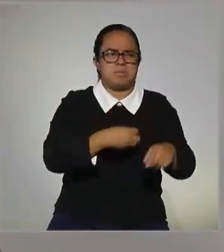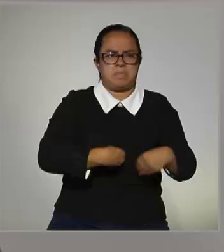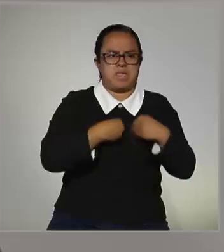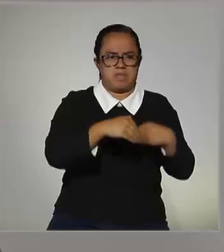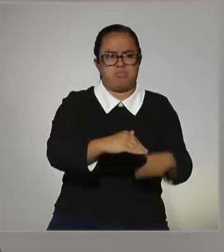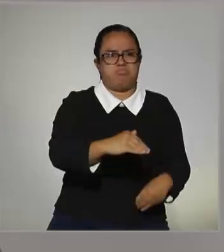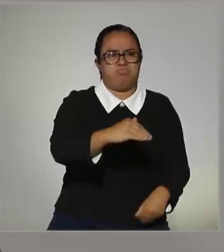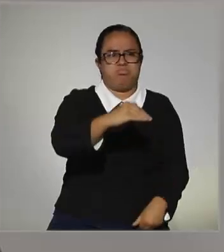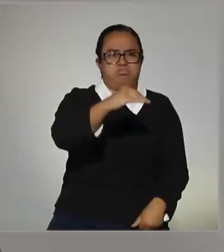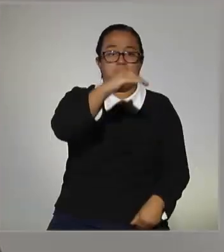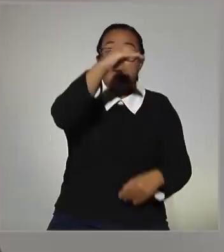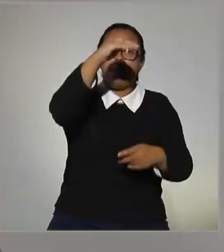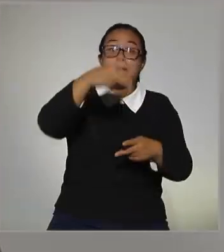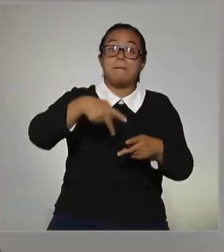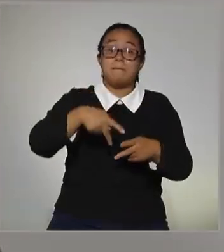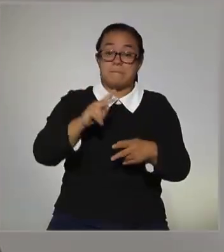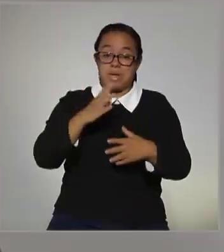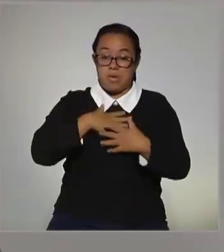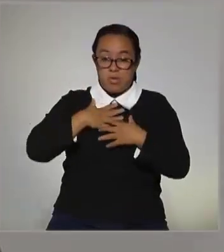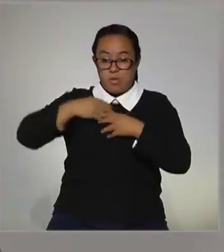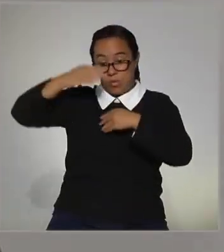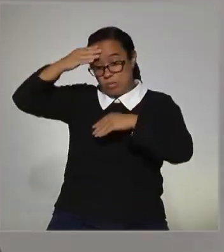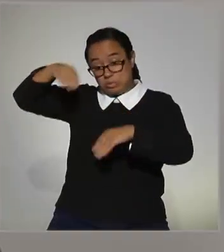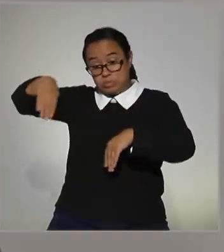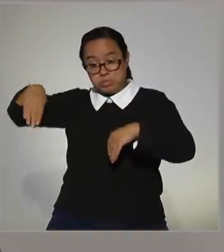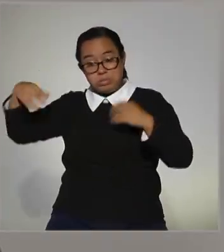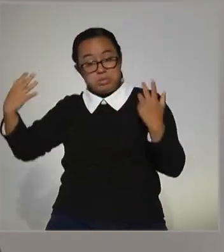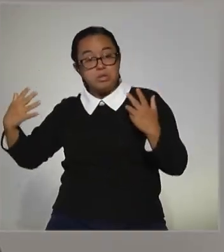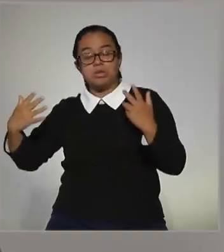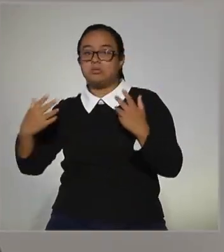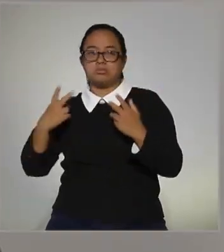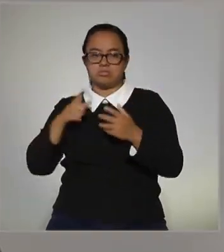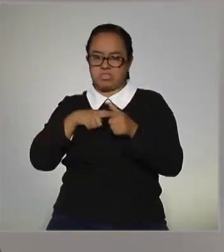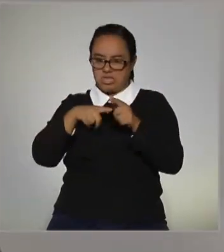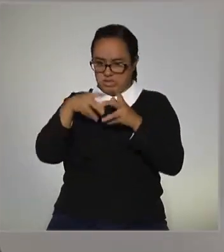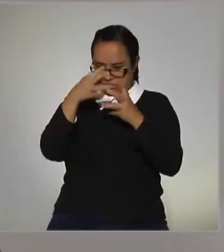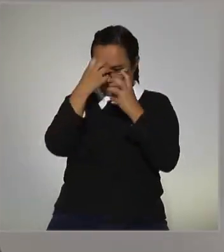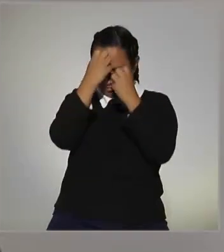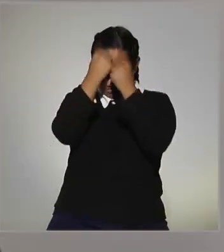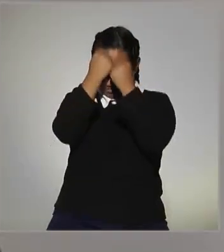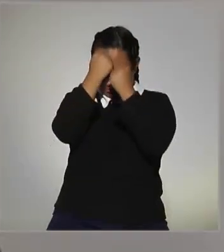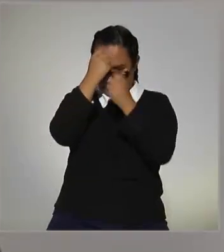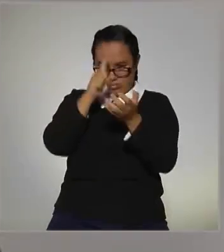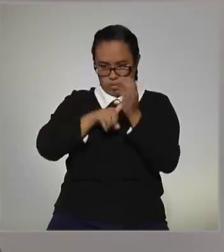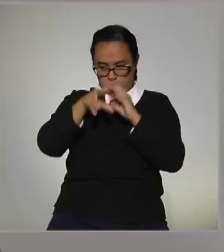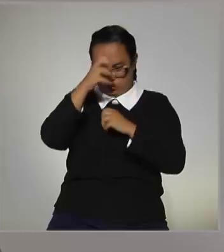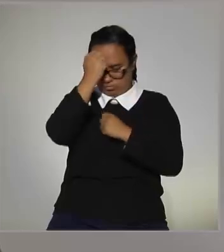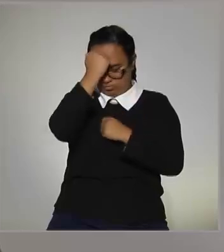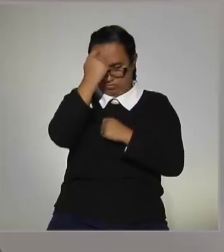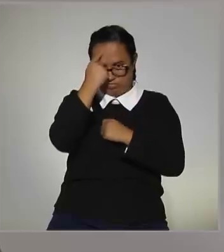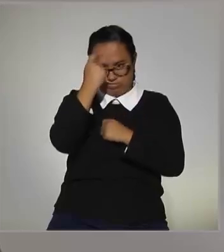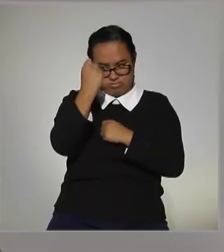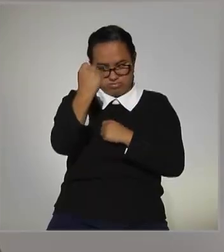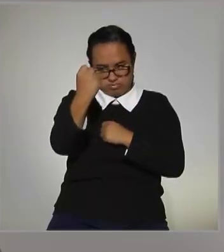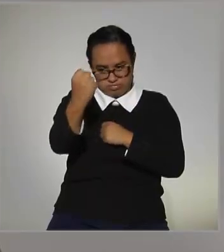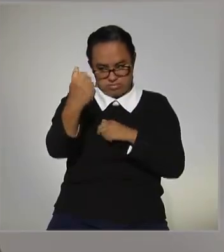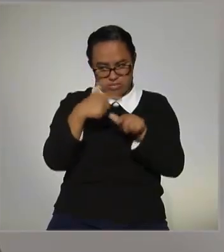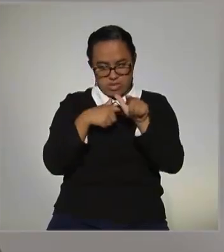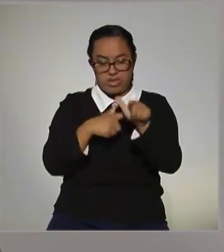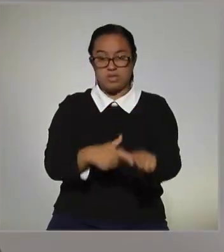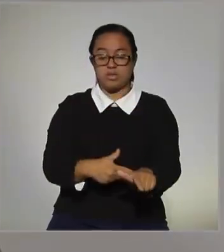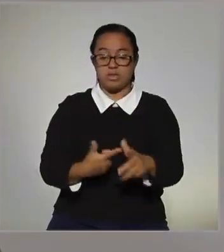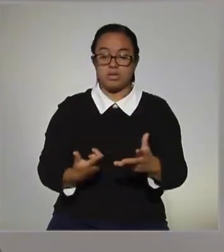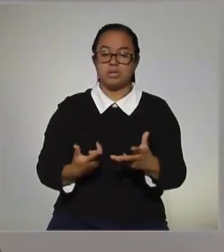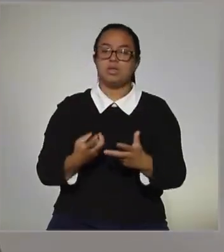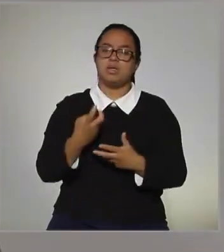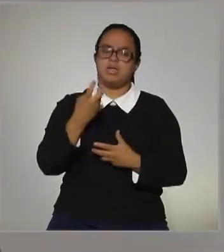tiempo que no puede pasar y no puede promoverse a otra cosa. Habitualmente con afectos displacenteros decía, por ejemplo, que no